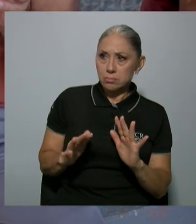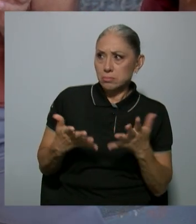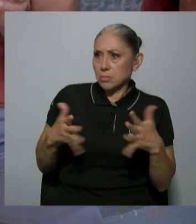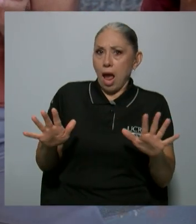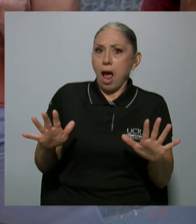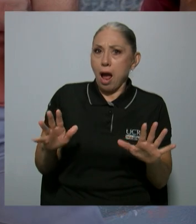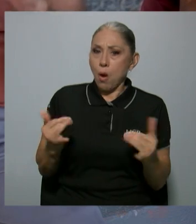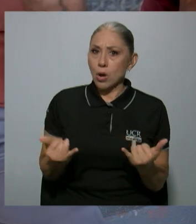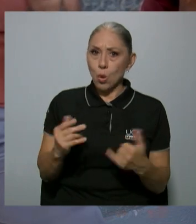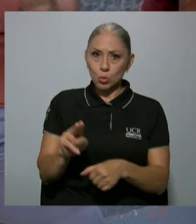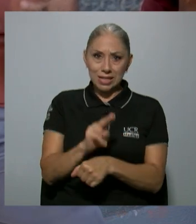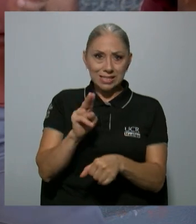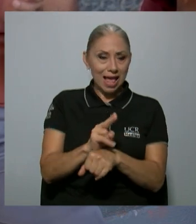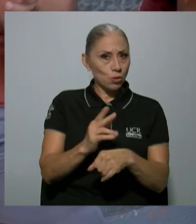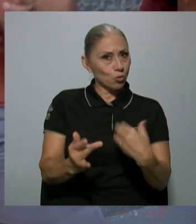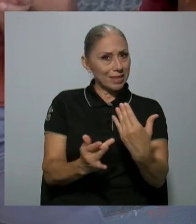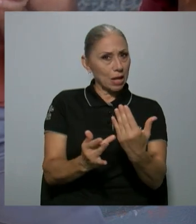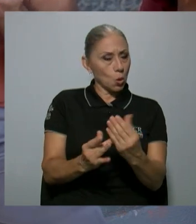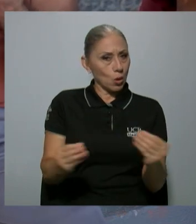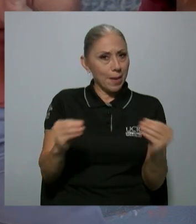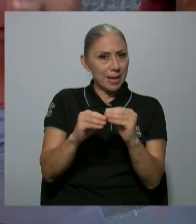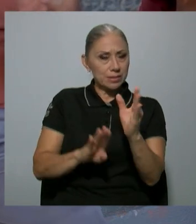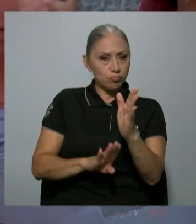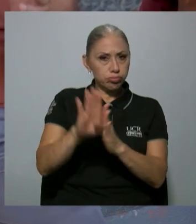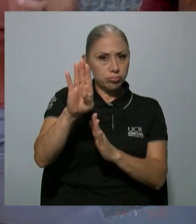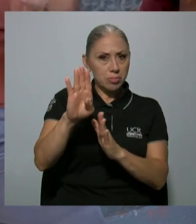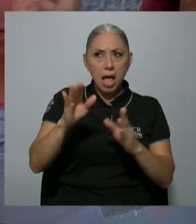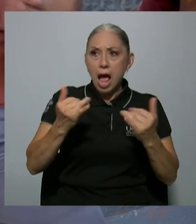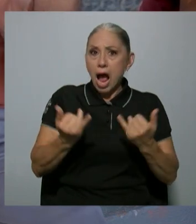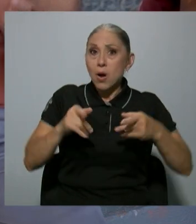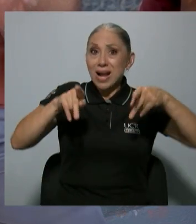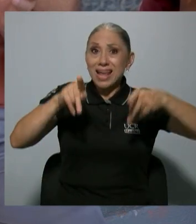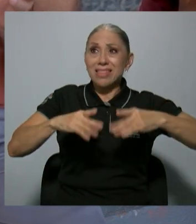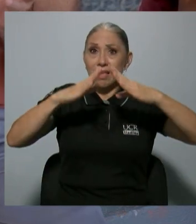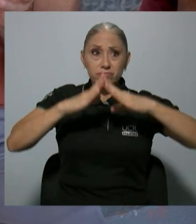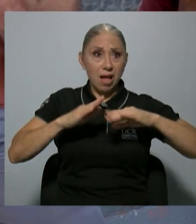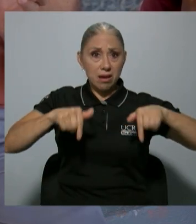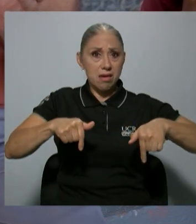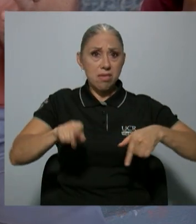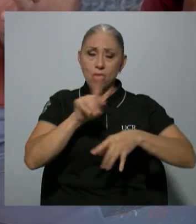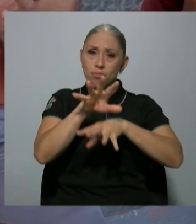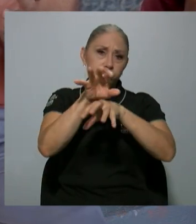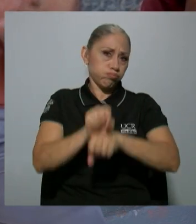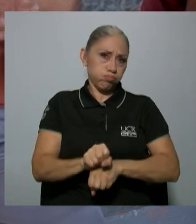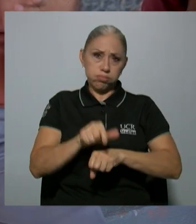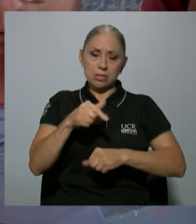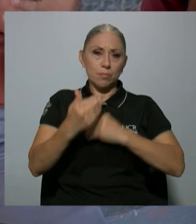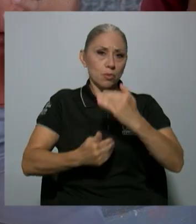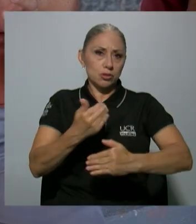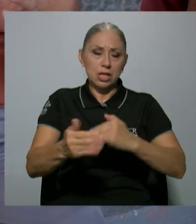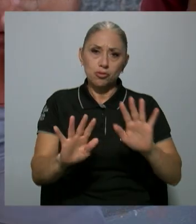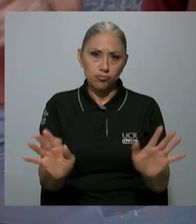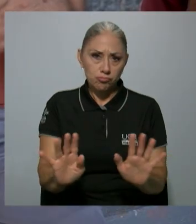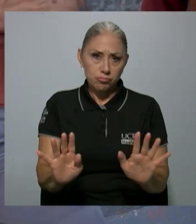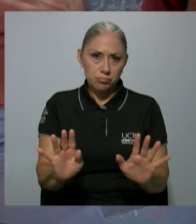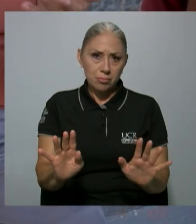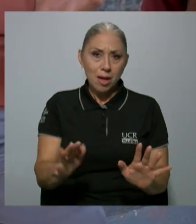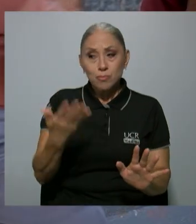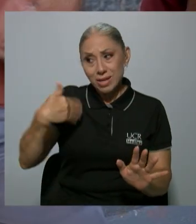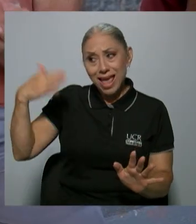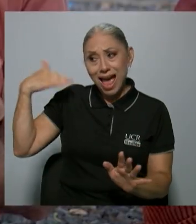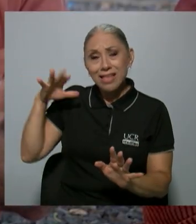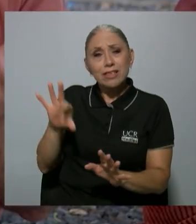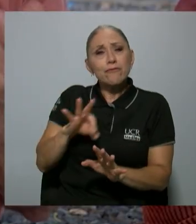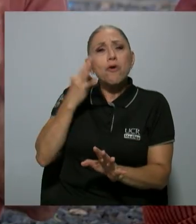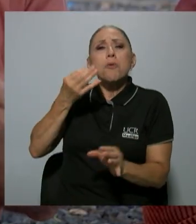está utilizando otra tecnología más avanzada. La gente de aquí no está acostumbrada a ese tipo de proceso, ¿no? Como le digo, era en la forma